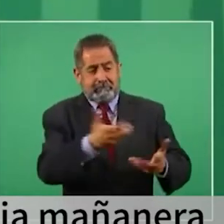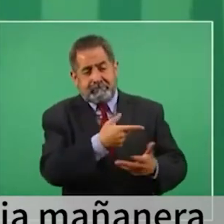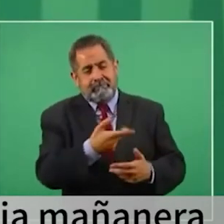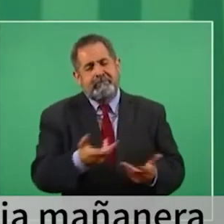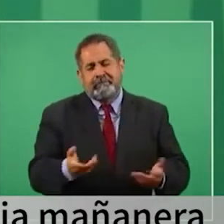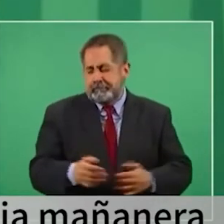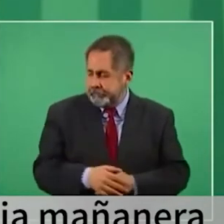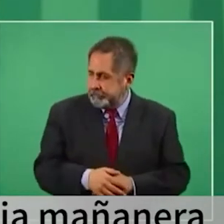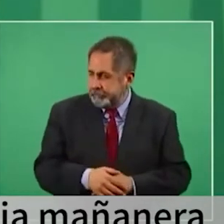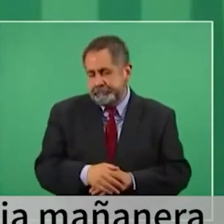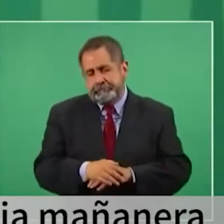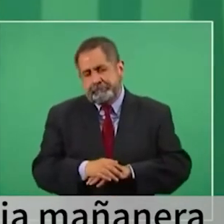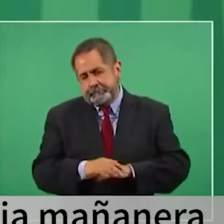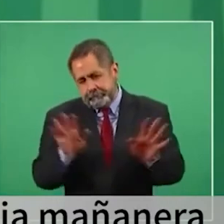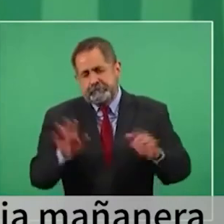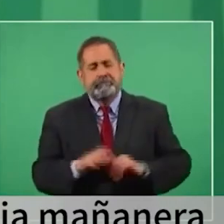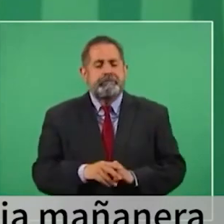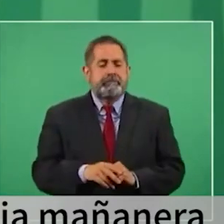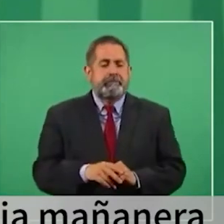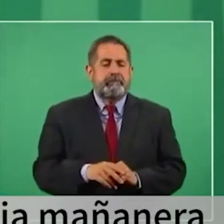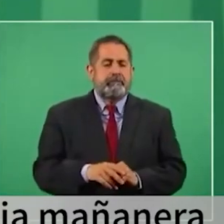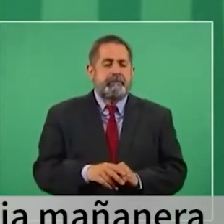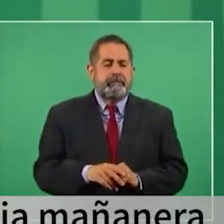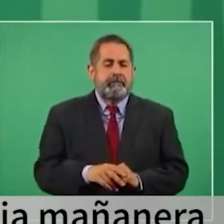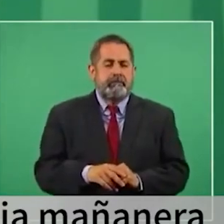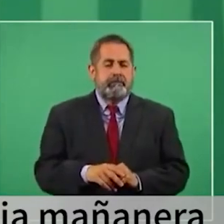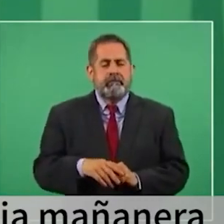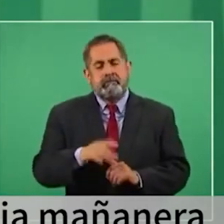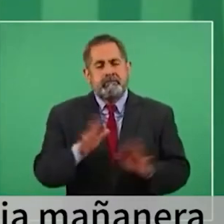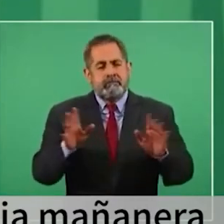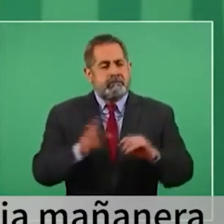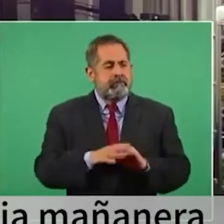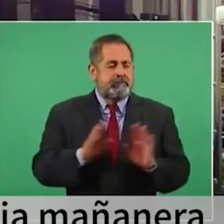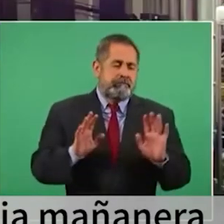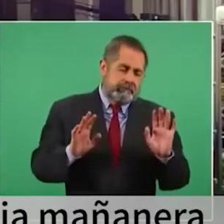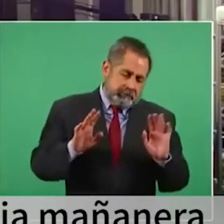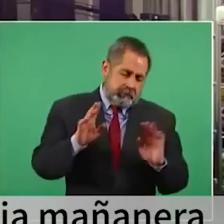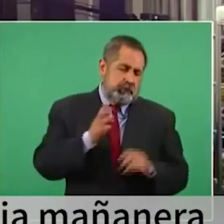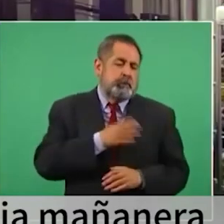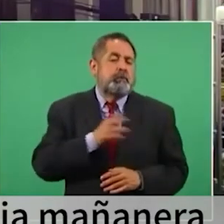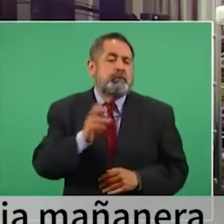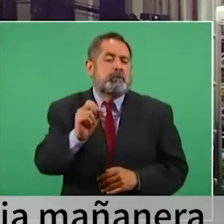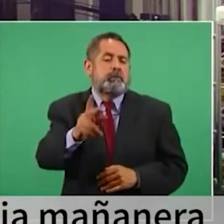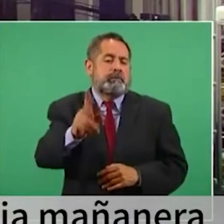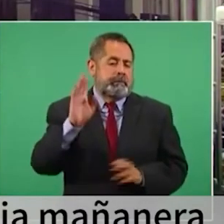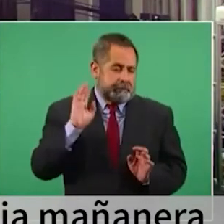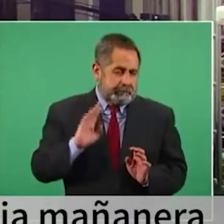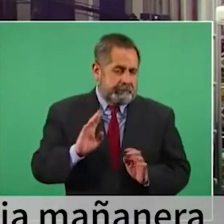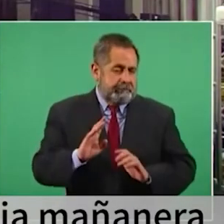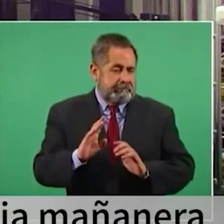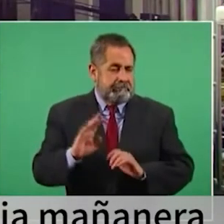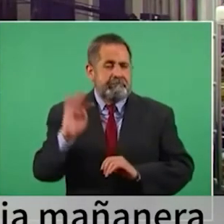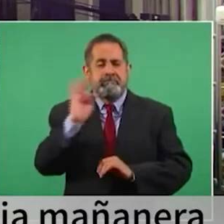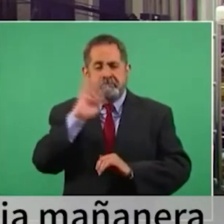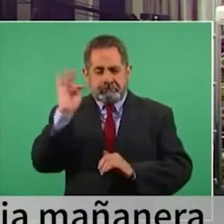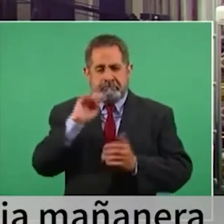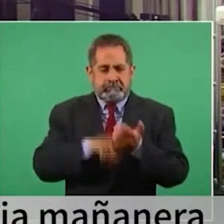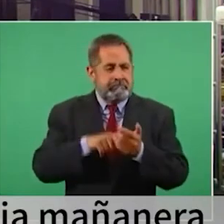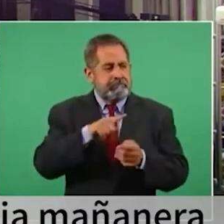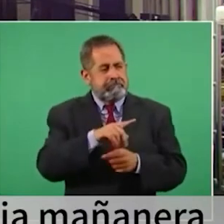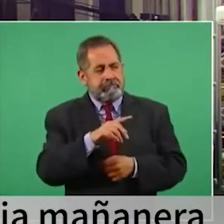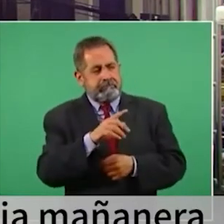pero bueno este aceptando sin conceder de que hay